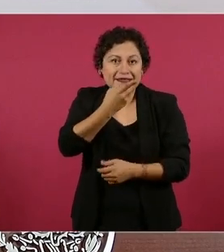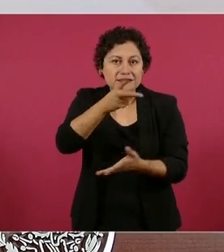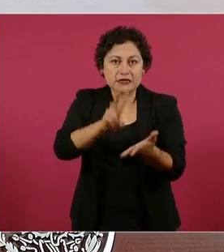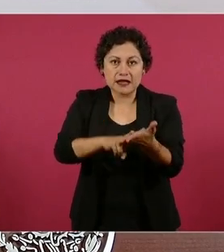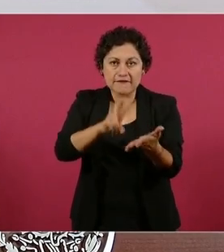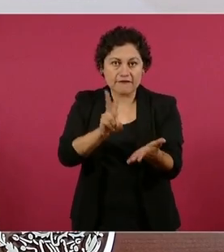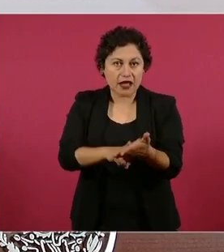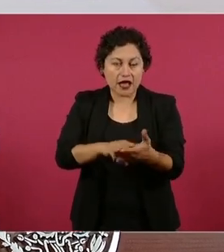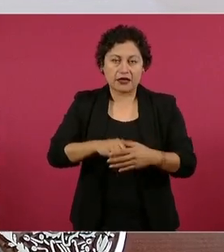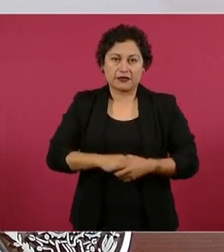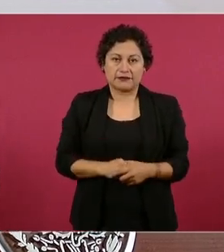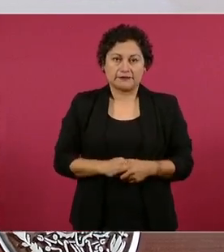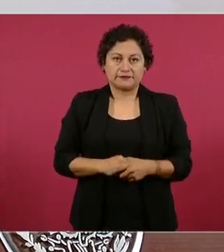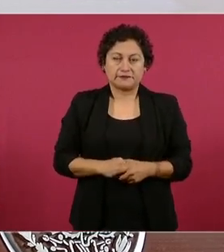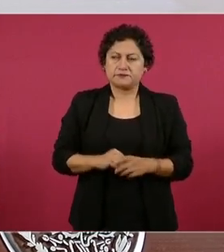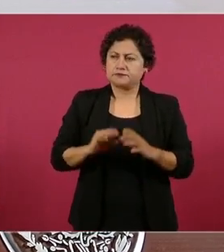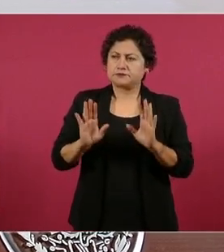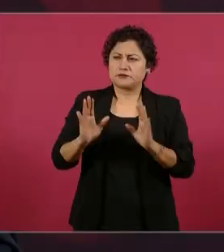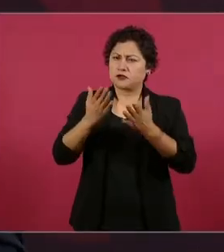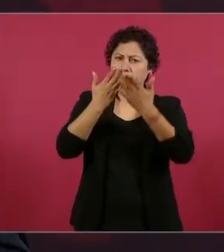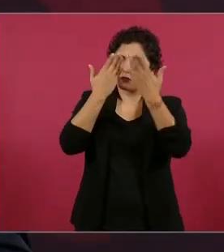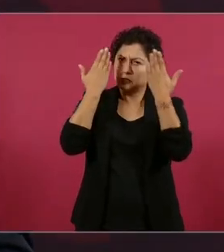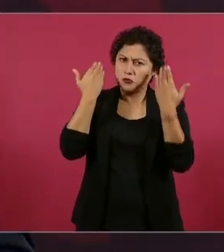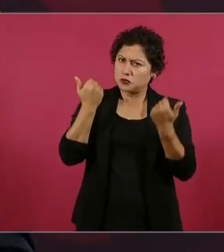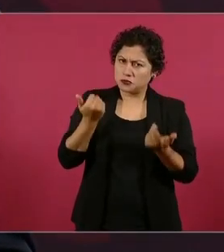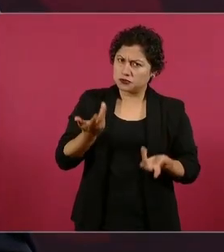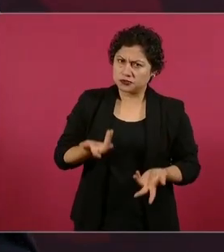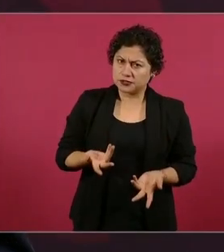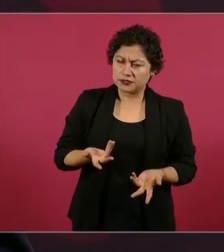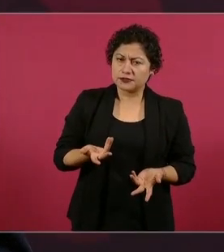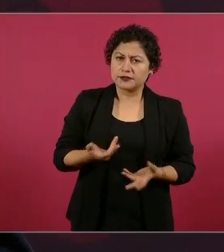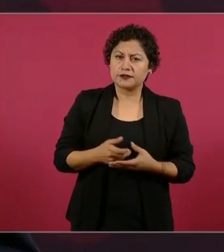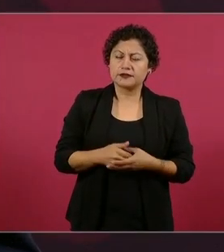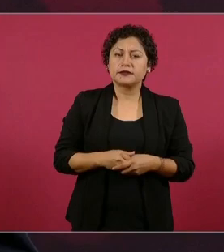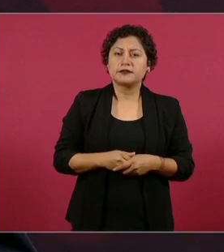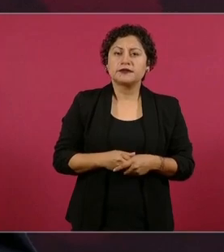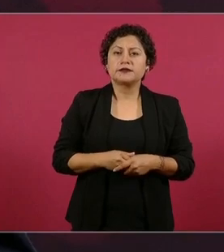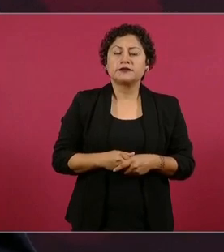No sé exactamente, ¿cuánto es lo que pero